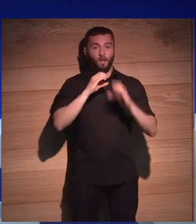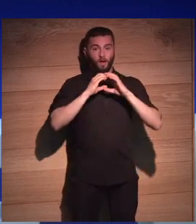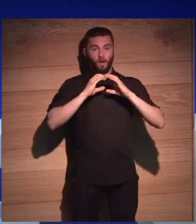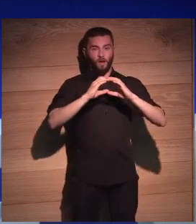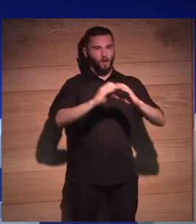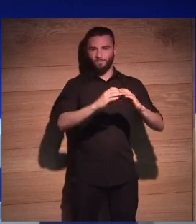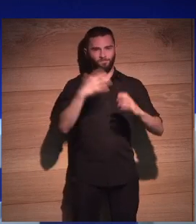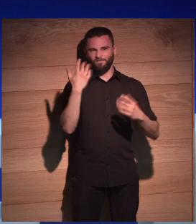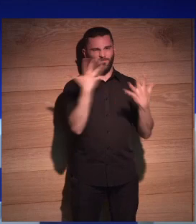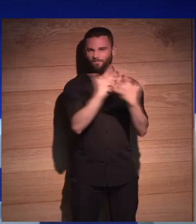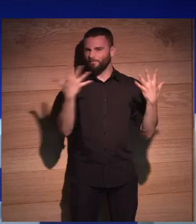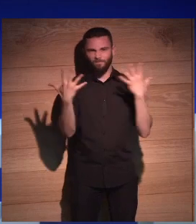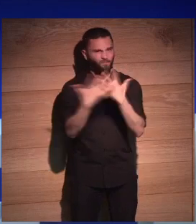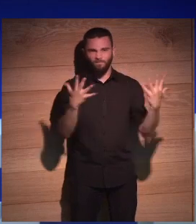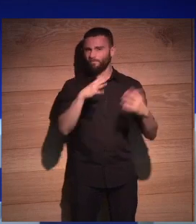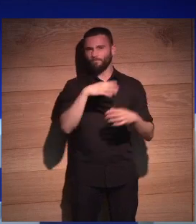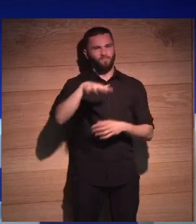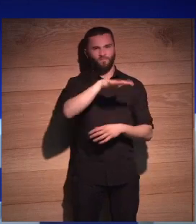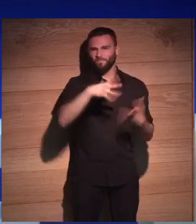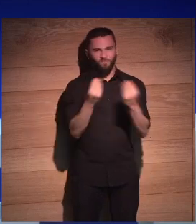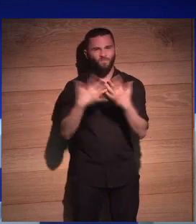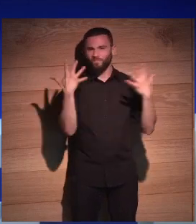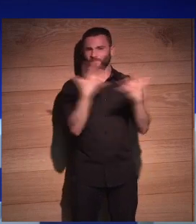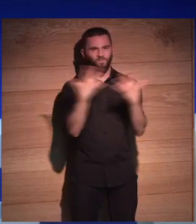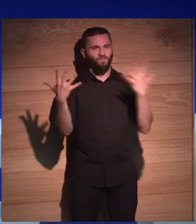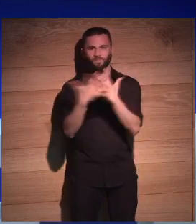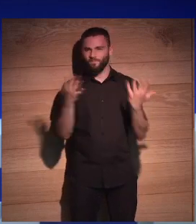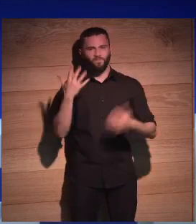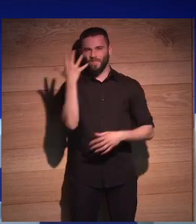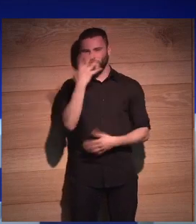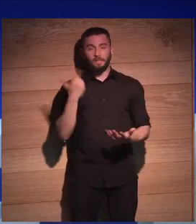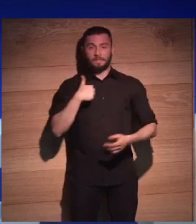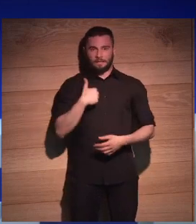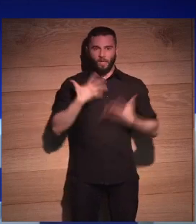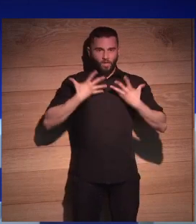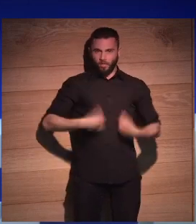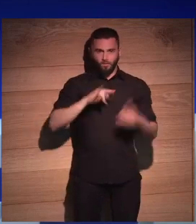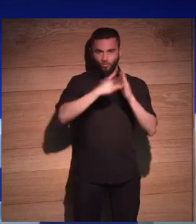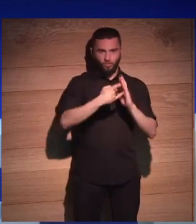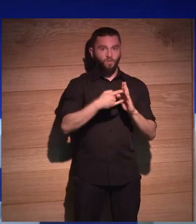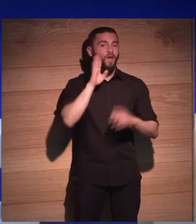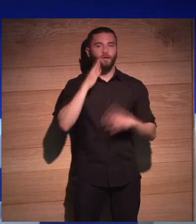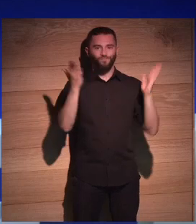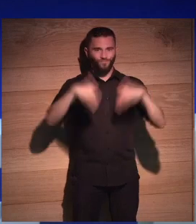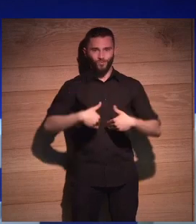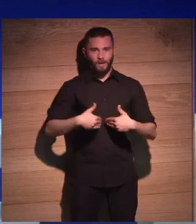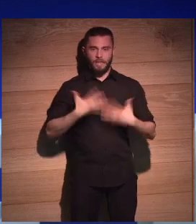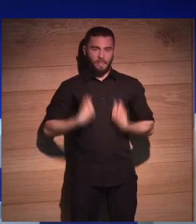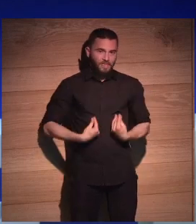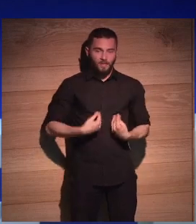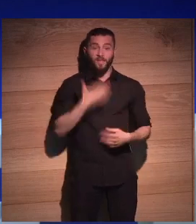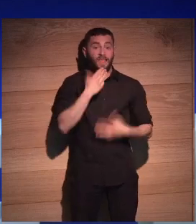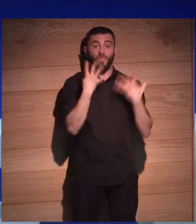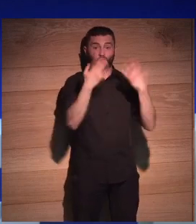totalmente distorsionados por muchos sitios y me frustra bastante el no tener una solución para eso. Tiene